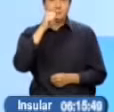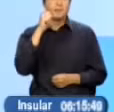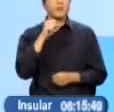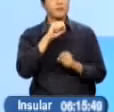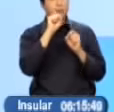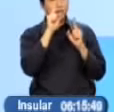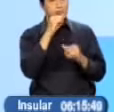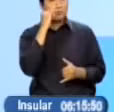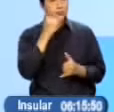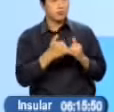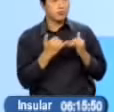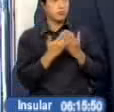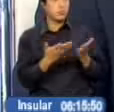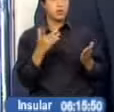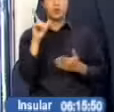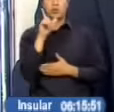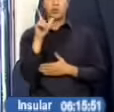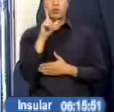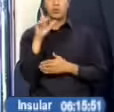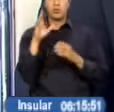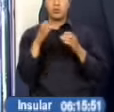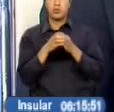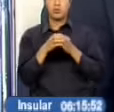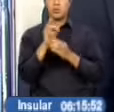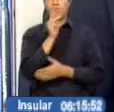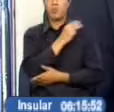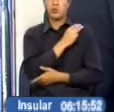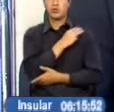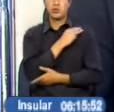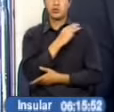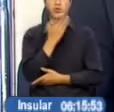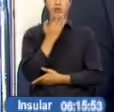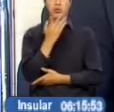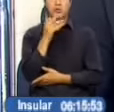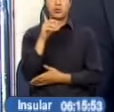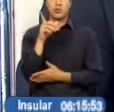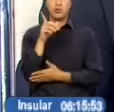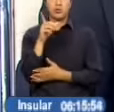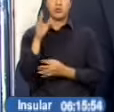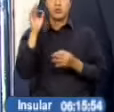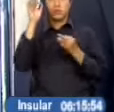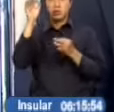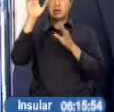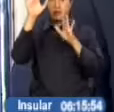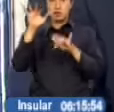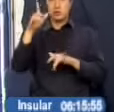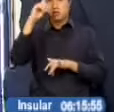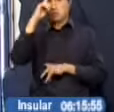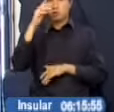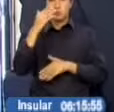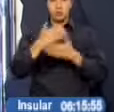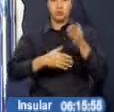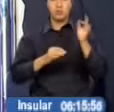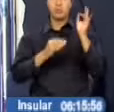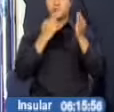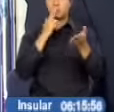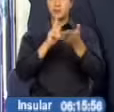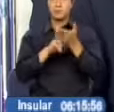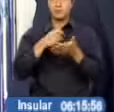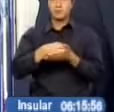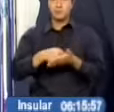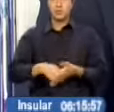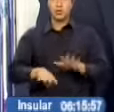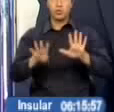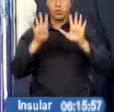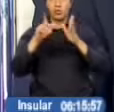siguientes este día lunes la misión de ecuador en washington se entregó al secretario de estado de eeuu john kerry una carta firmada por